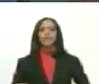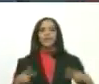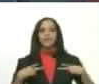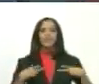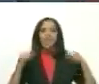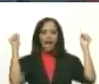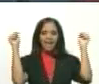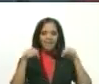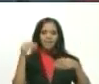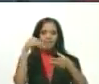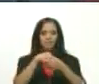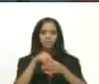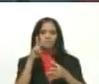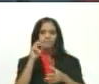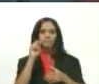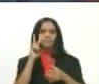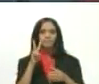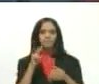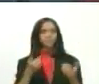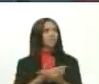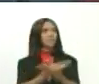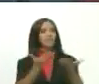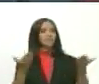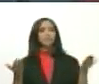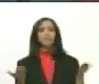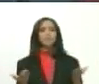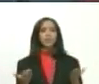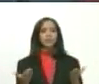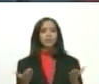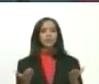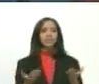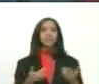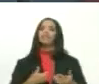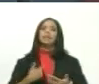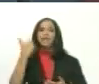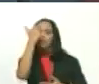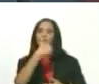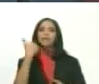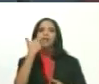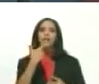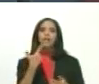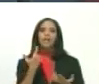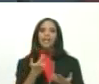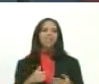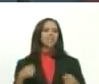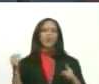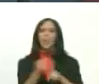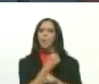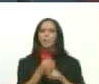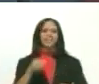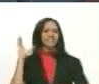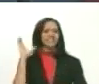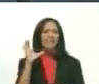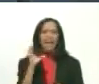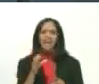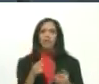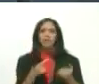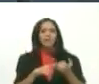estudio. En este estudio, dando la cara en medio de golpes de Estado, en medio